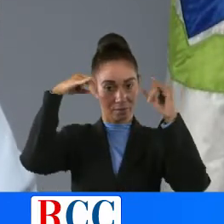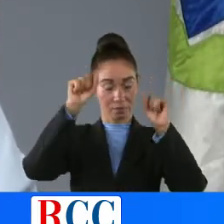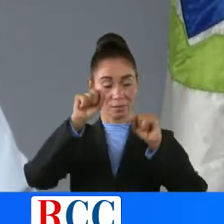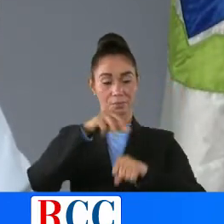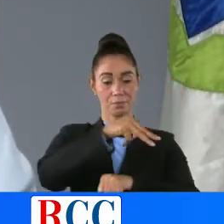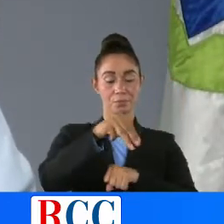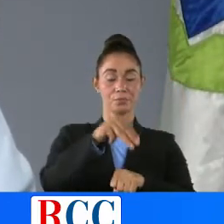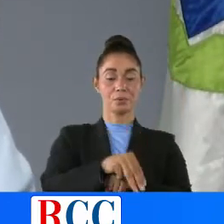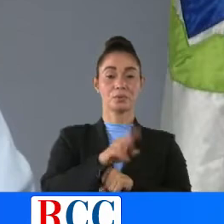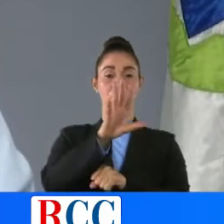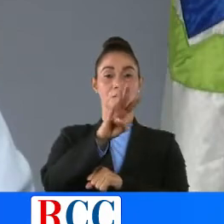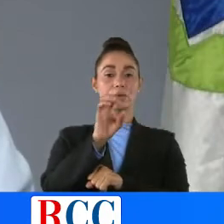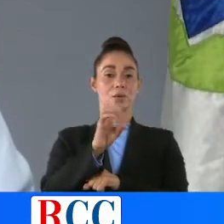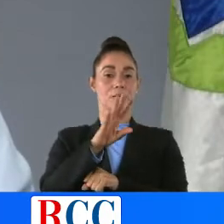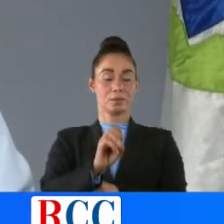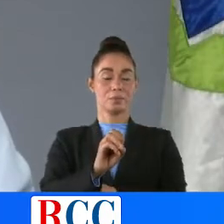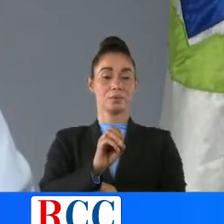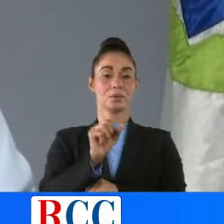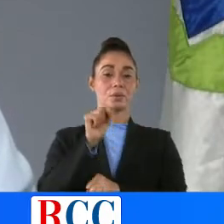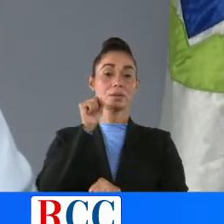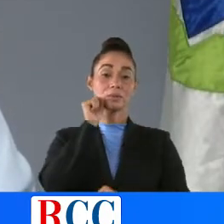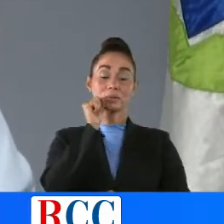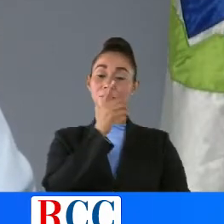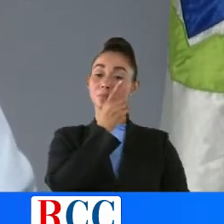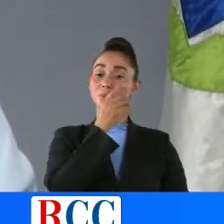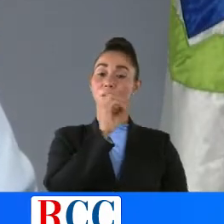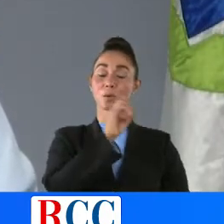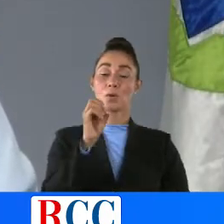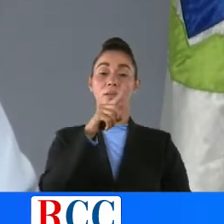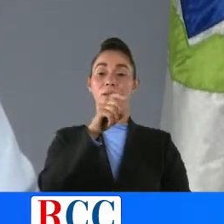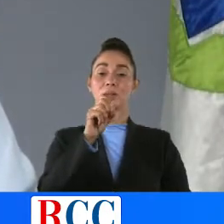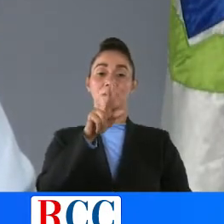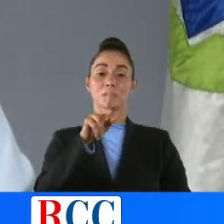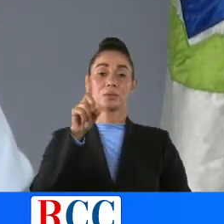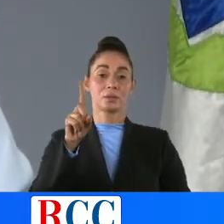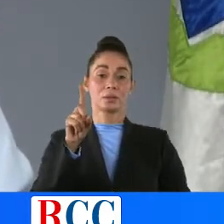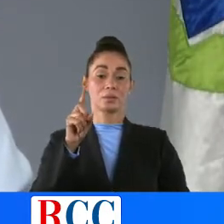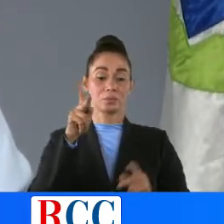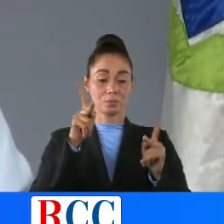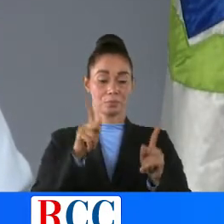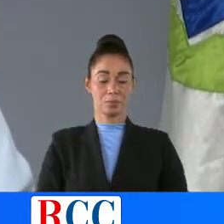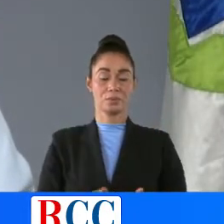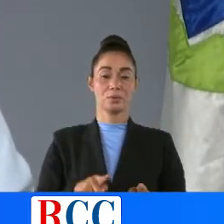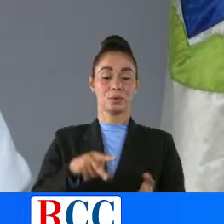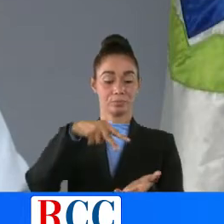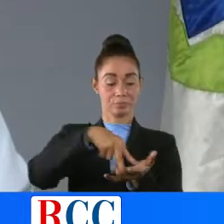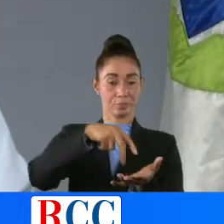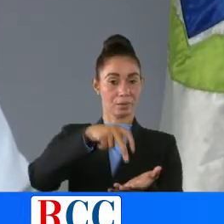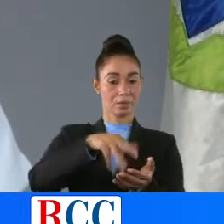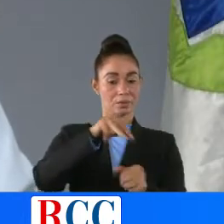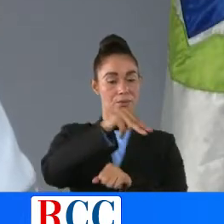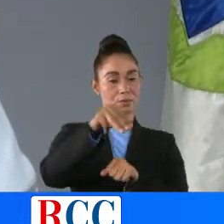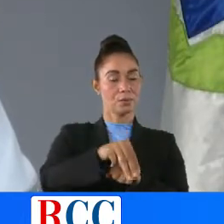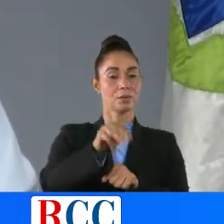de Aduana Santo Domingo Este, 131 personas. Villa Olímpica Salcedo, 91